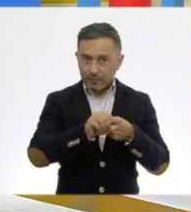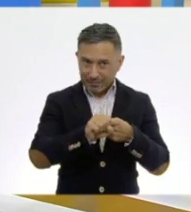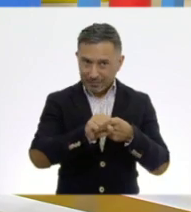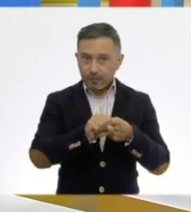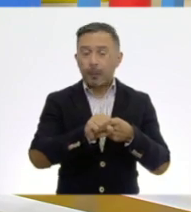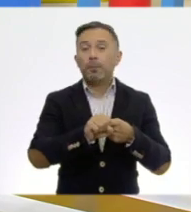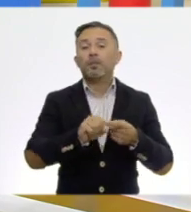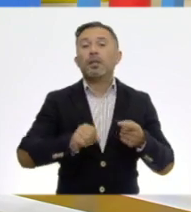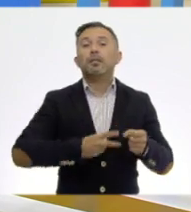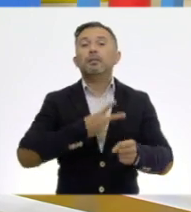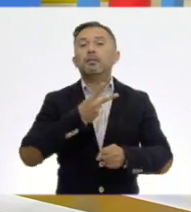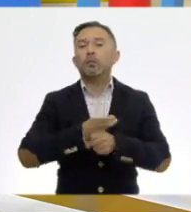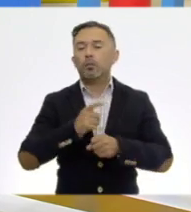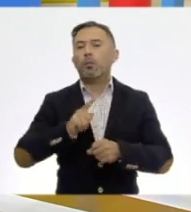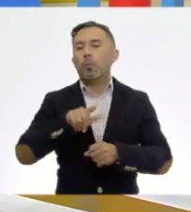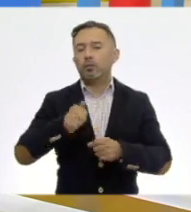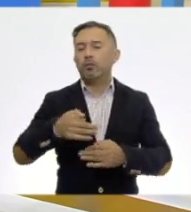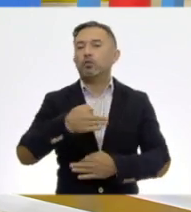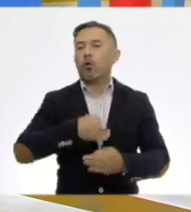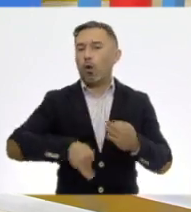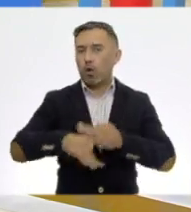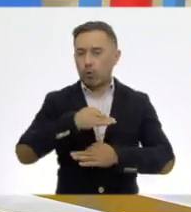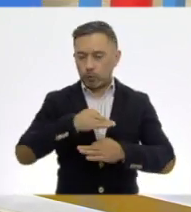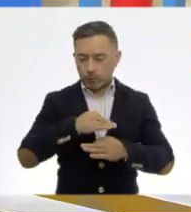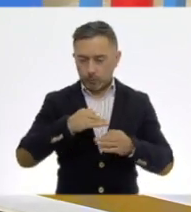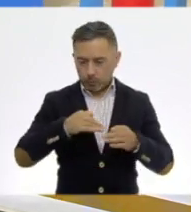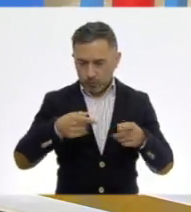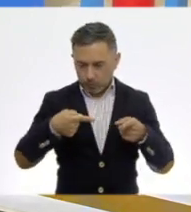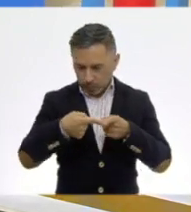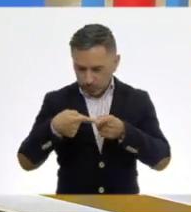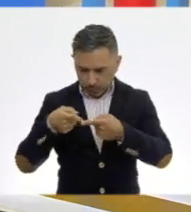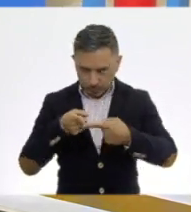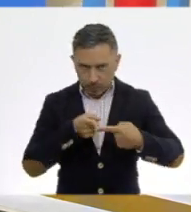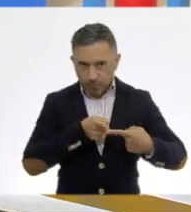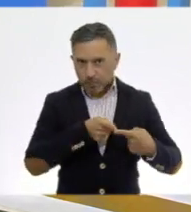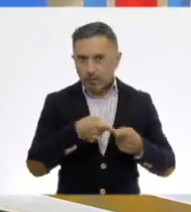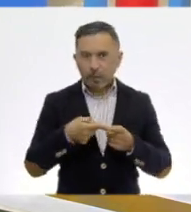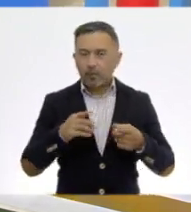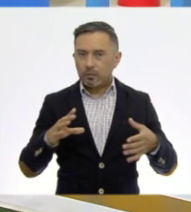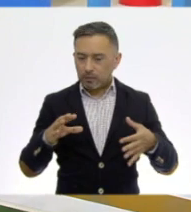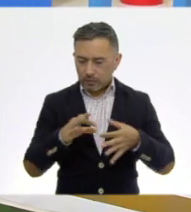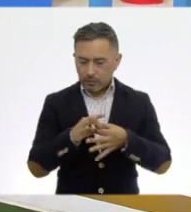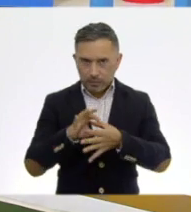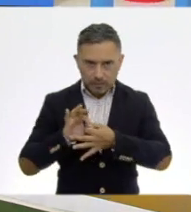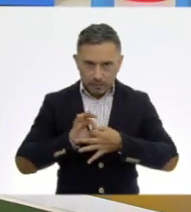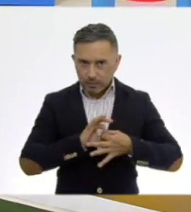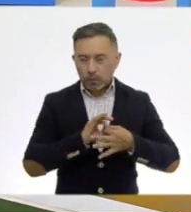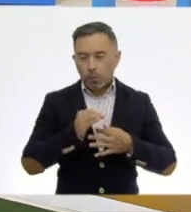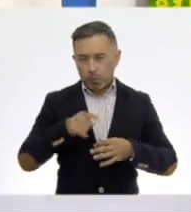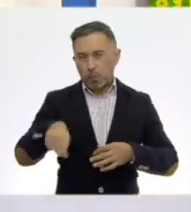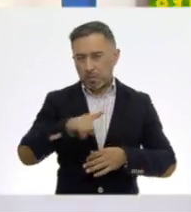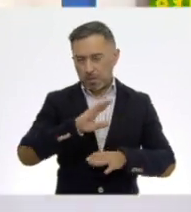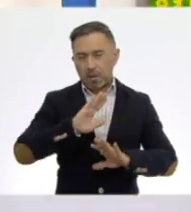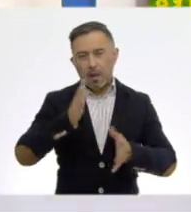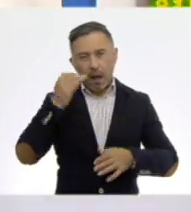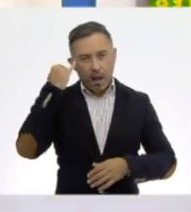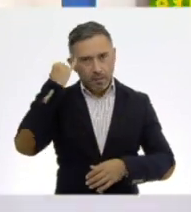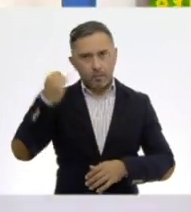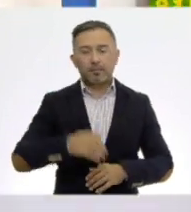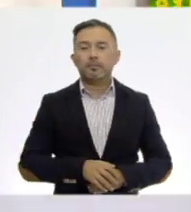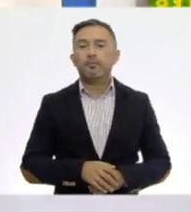unirlos todos. Así y a ver es. Qué figura nos va a dar. Ustedes seguramente ya tienen una idea. ¿Por qué? Porque